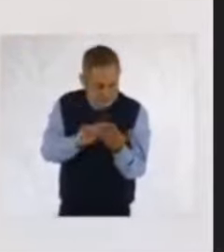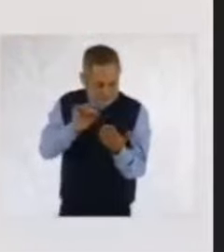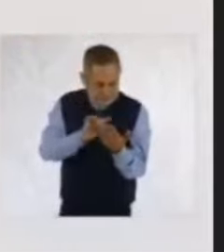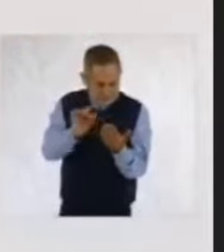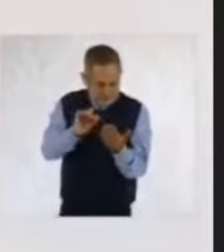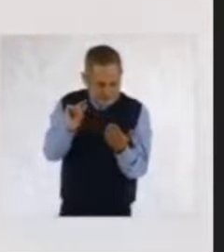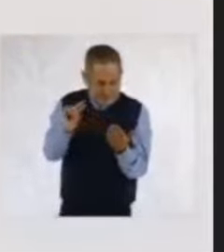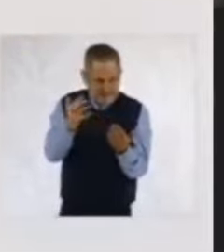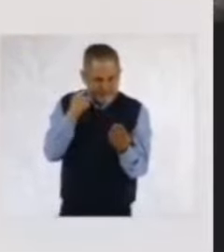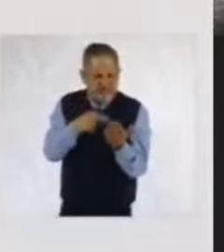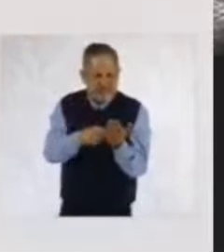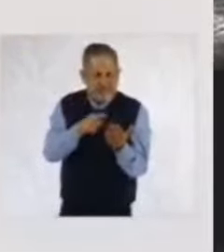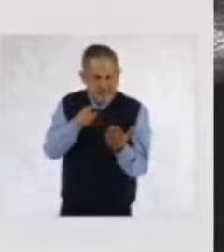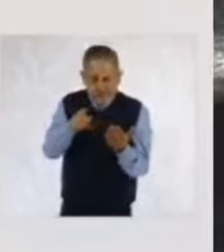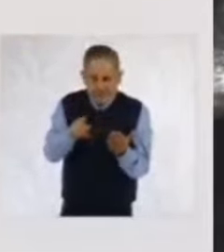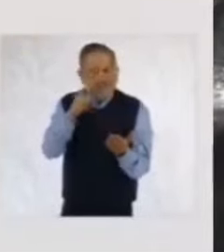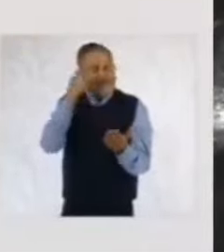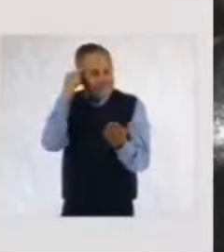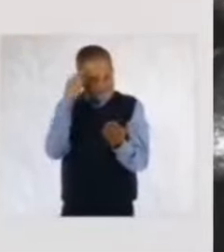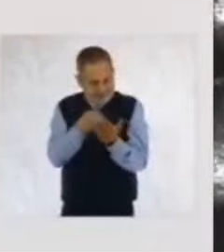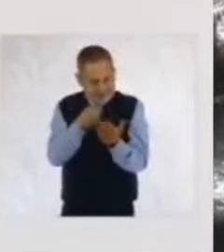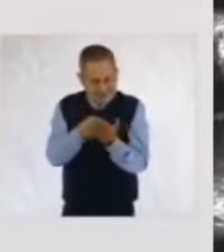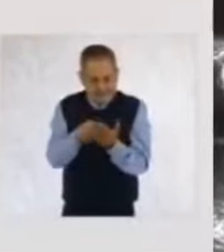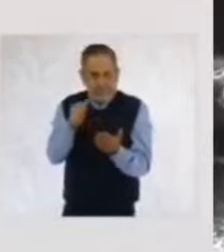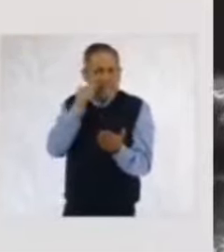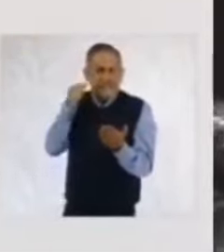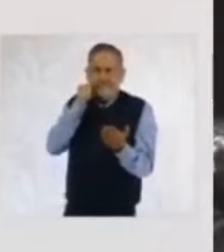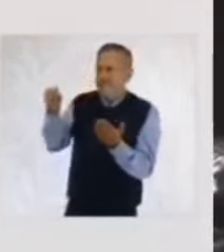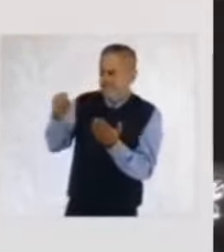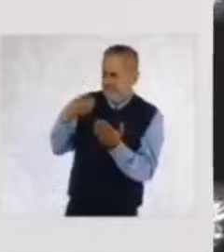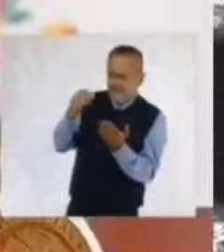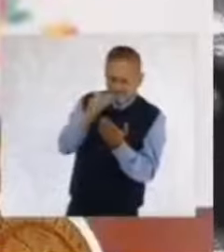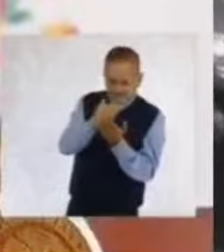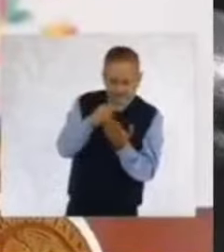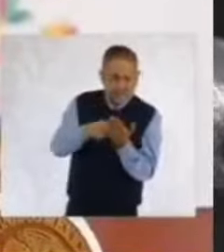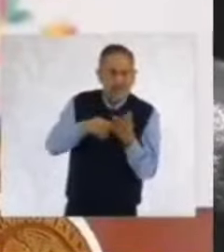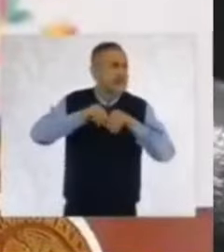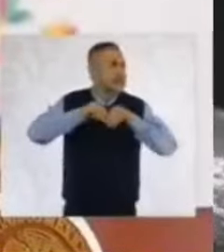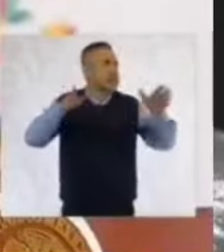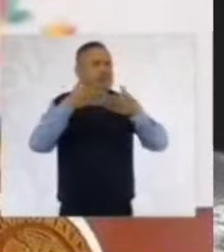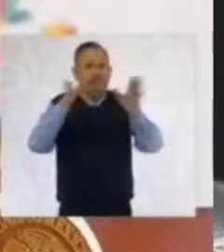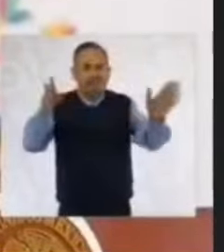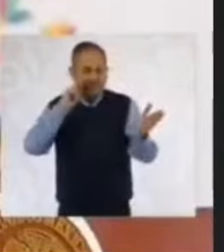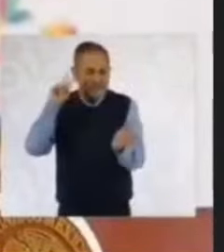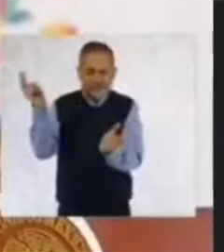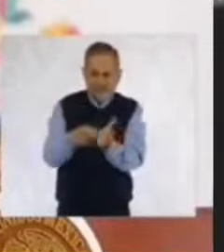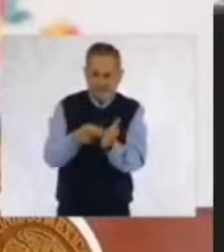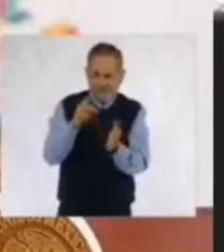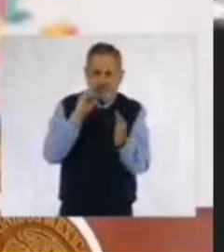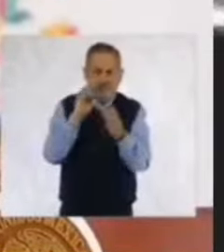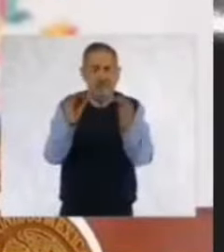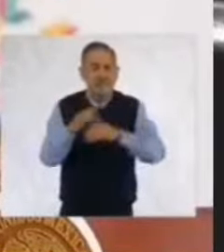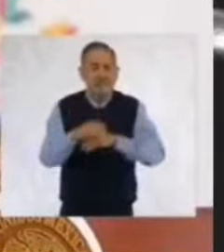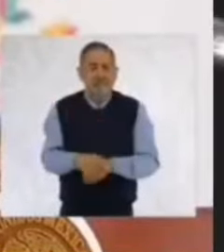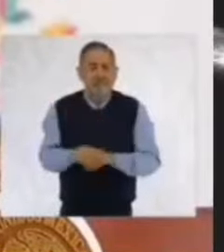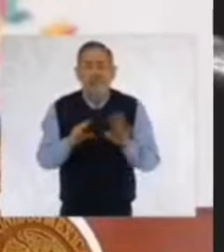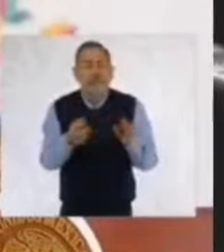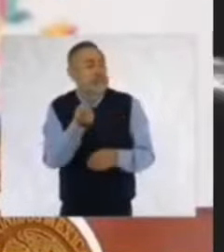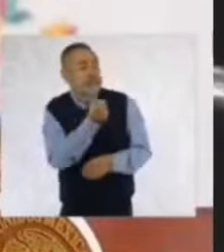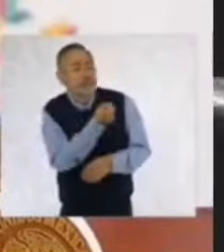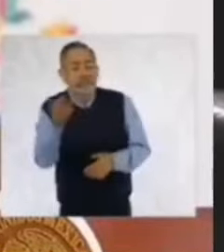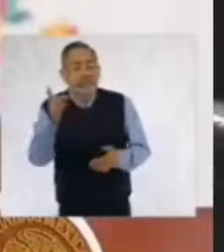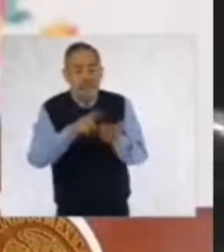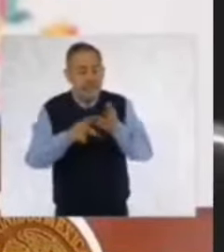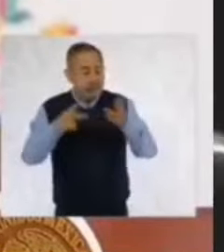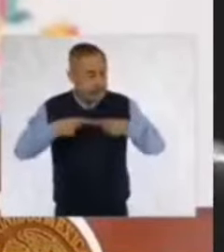de repente pasa eh Y ahí la importancia de El Poder Judicial porque se tiene que cambiar con todo lo que estamos viendo